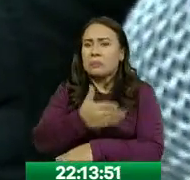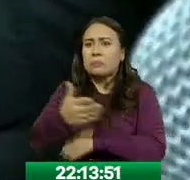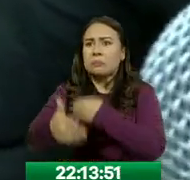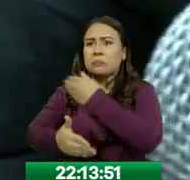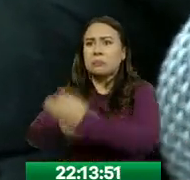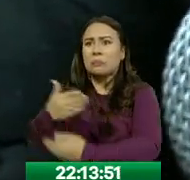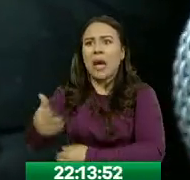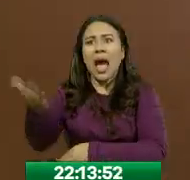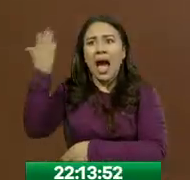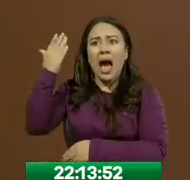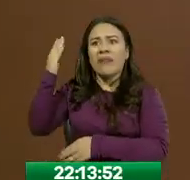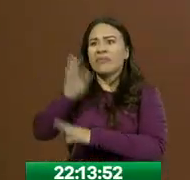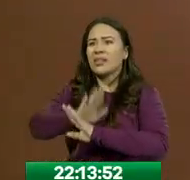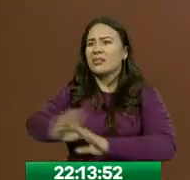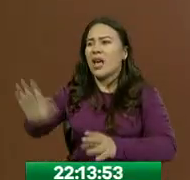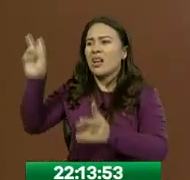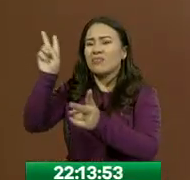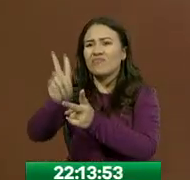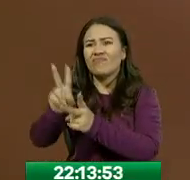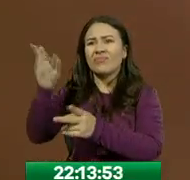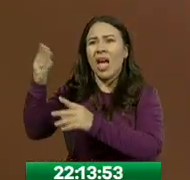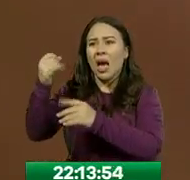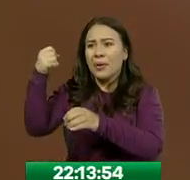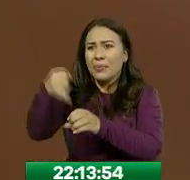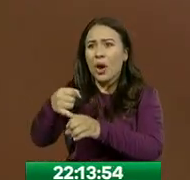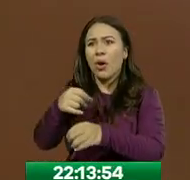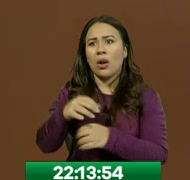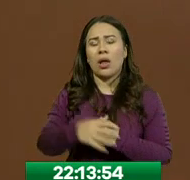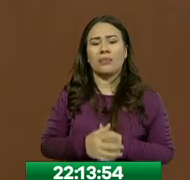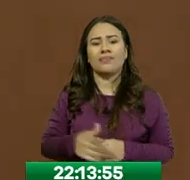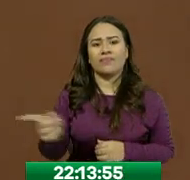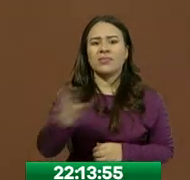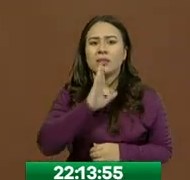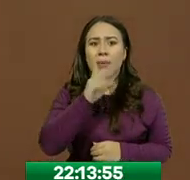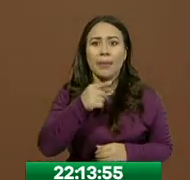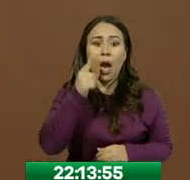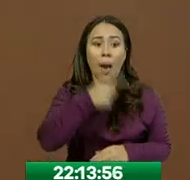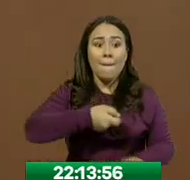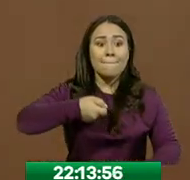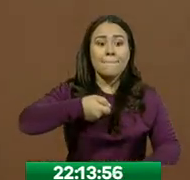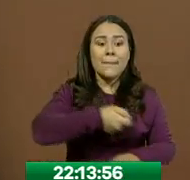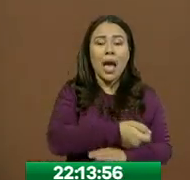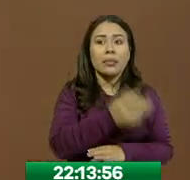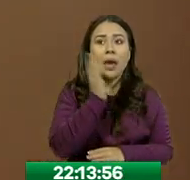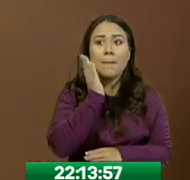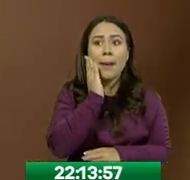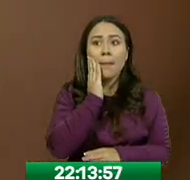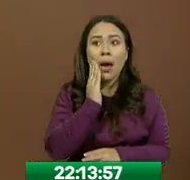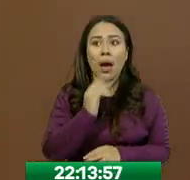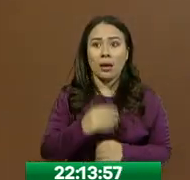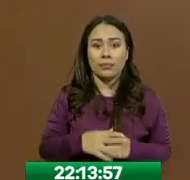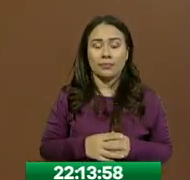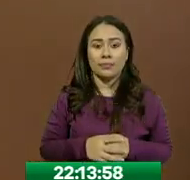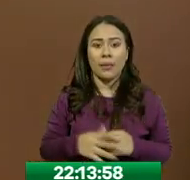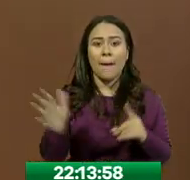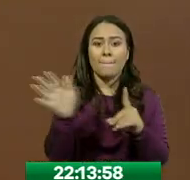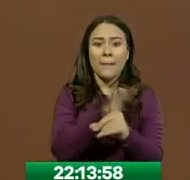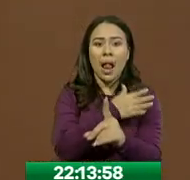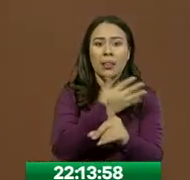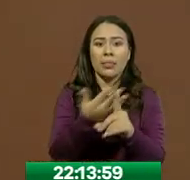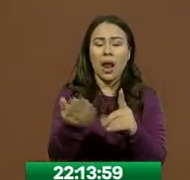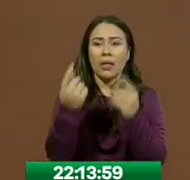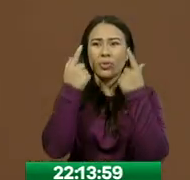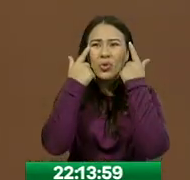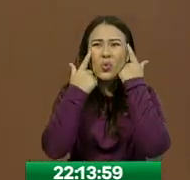venido sucediendo, dijo. Según la versión de la niña, este individuo habría amenazado con matar a su madre en vista de que había mirado maltratos de la cual era